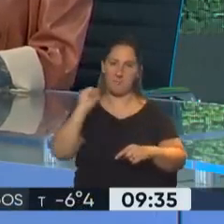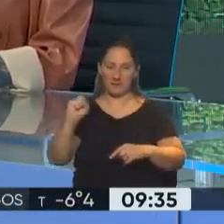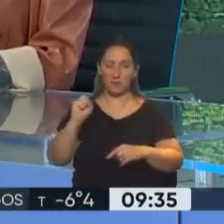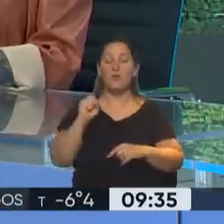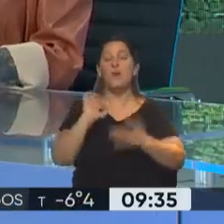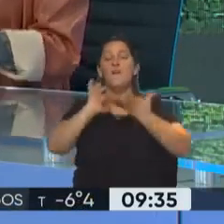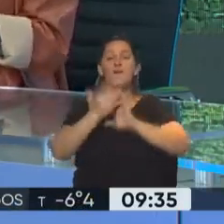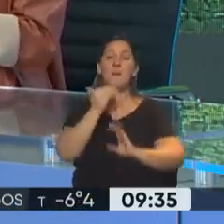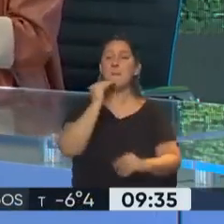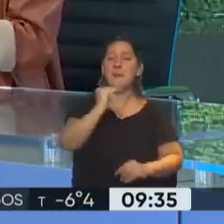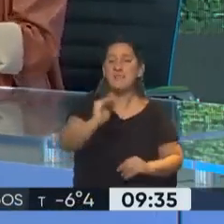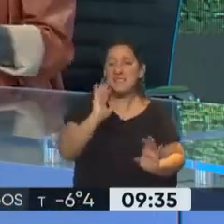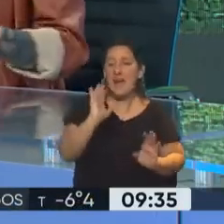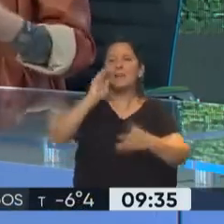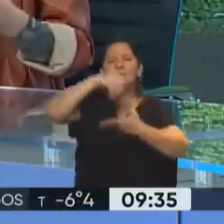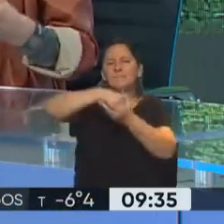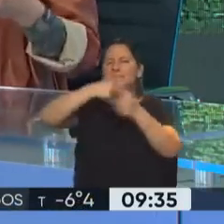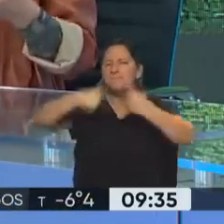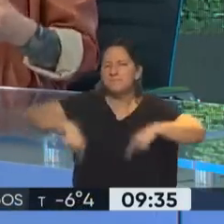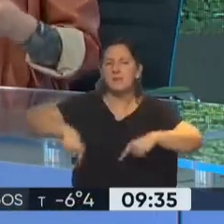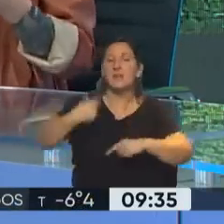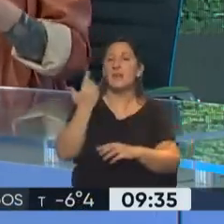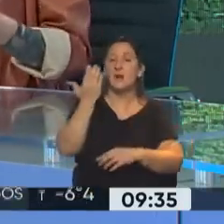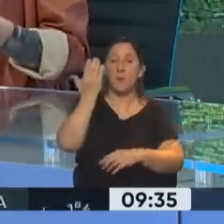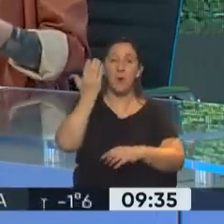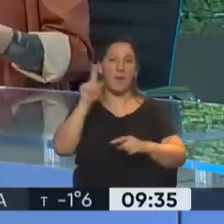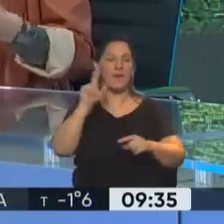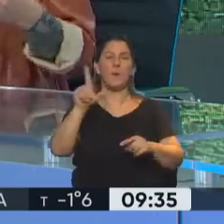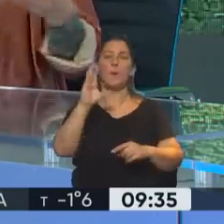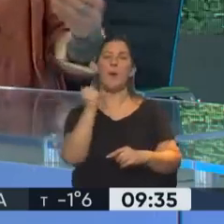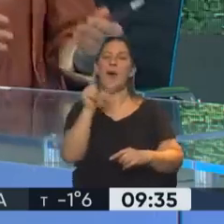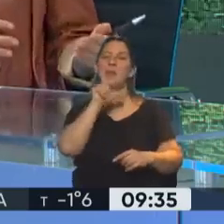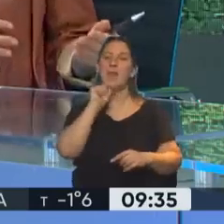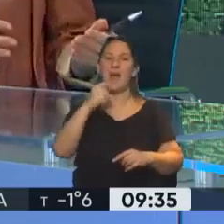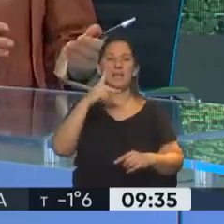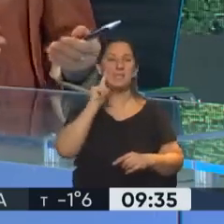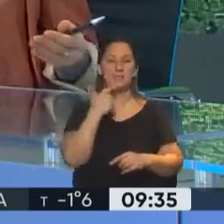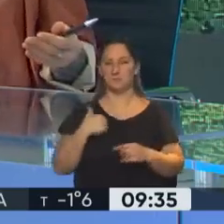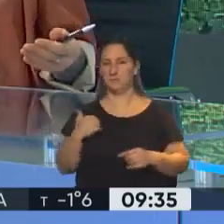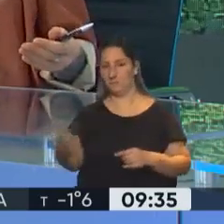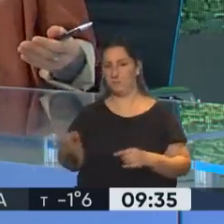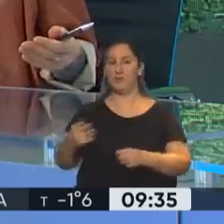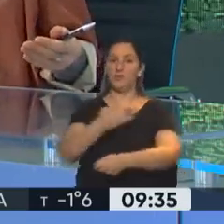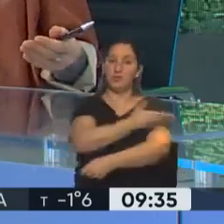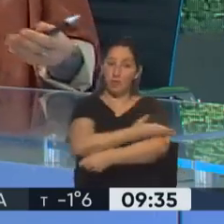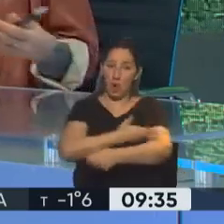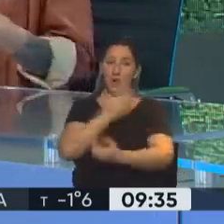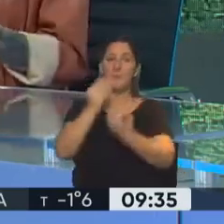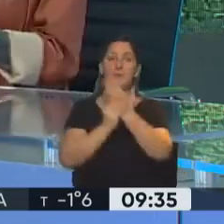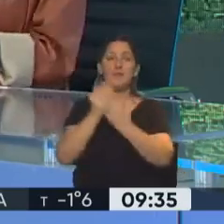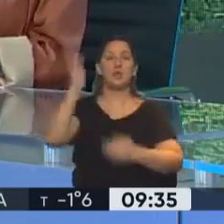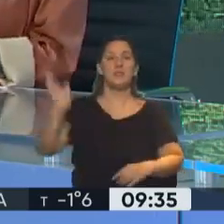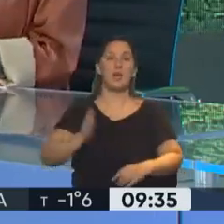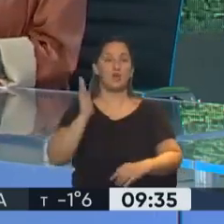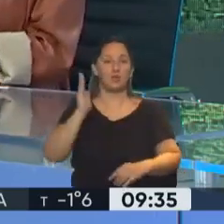queda al margen del contenido la imagen la foto de silvina batakis a un lado daniel scioli el ministro de desarrollo productivo